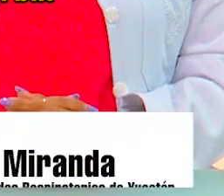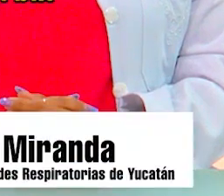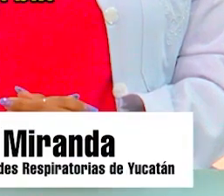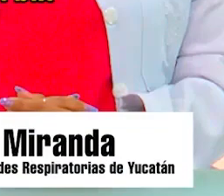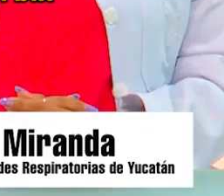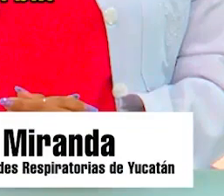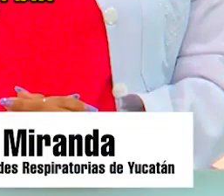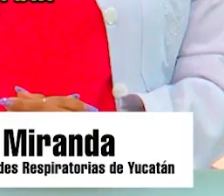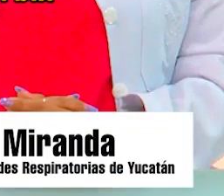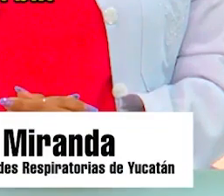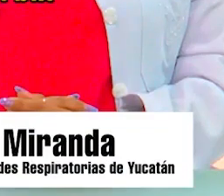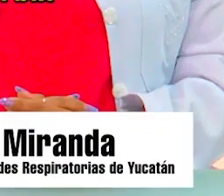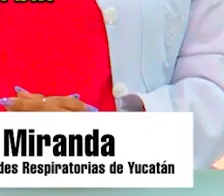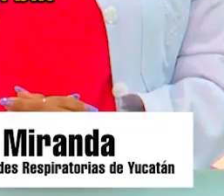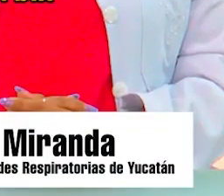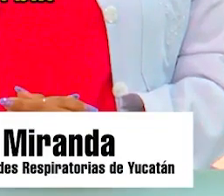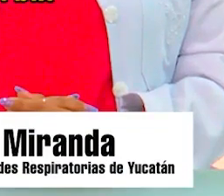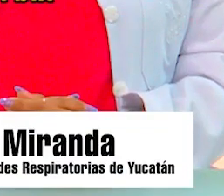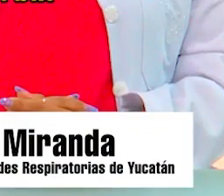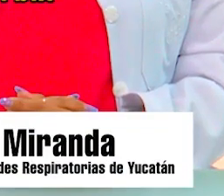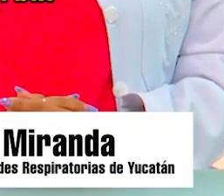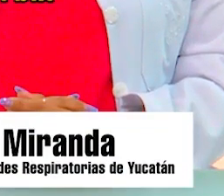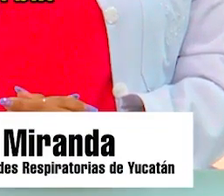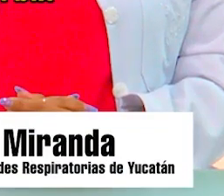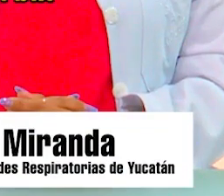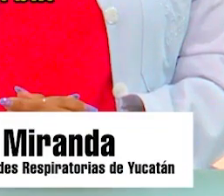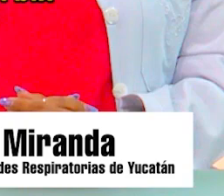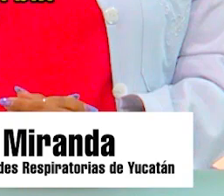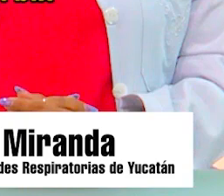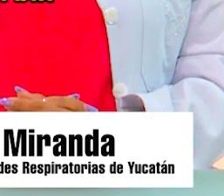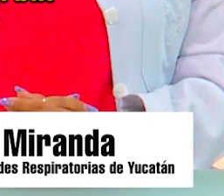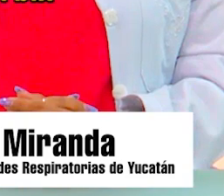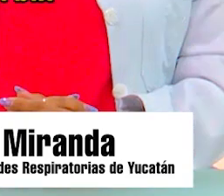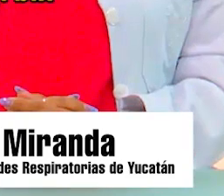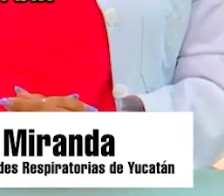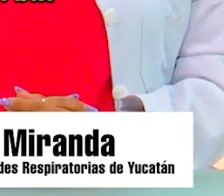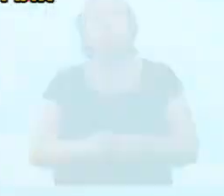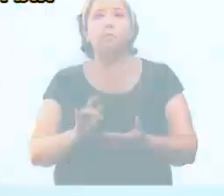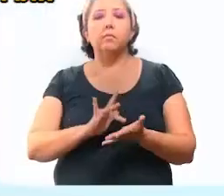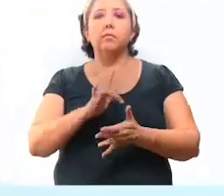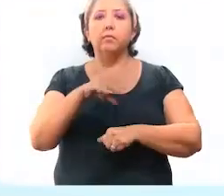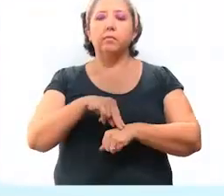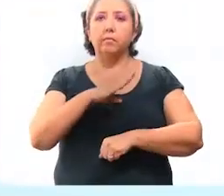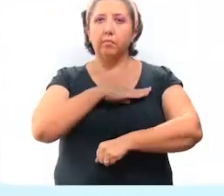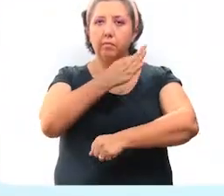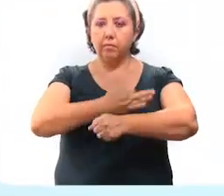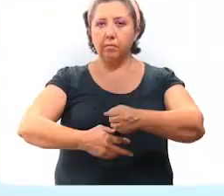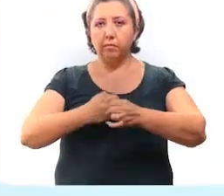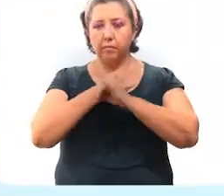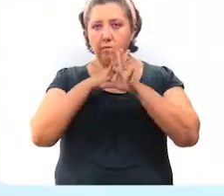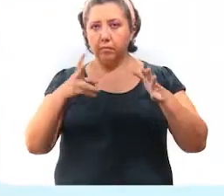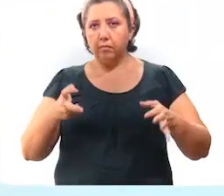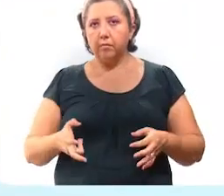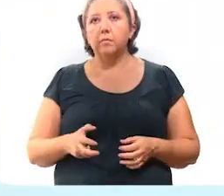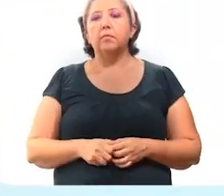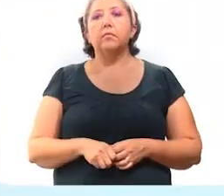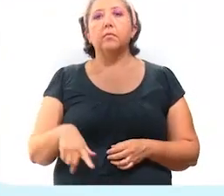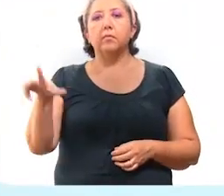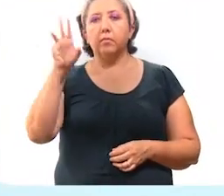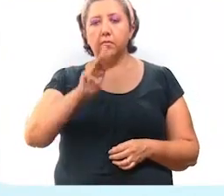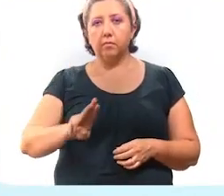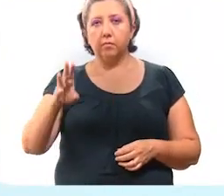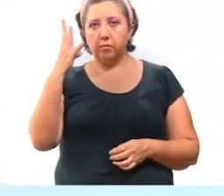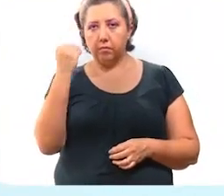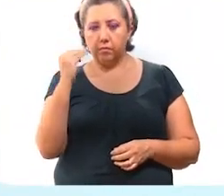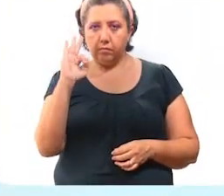Buenas tardes. Nos permitimos dar el informe diario relacionado con el COVID-19. Adelante, doctora. Gracias, doctora. Buenas tardes. Este es el parte médico de este